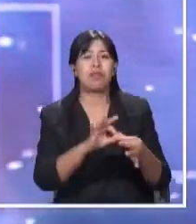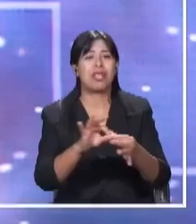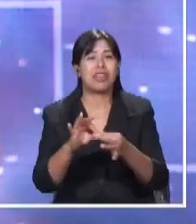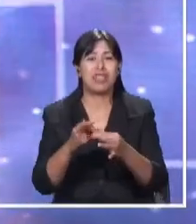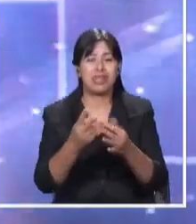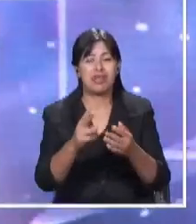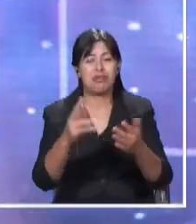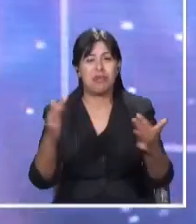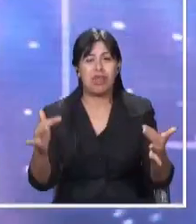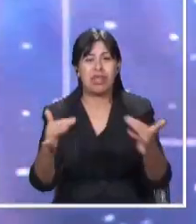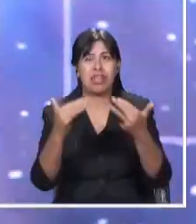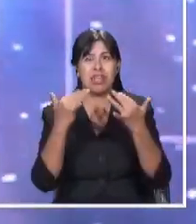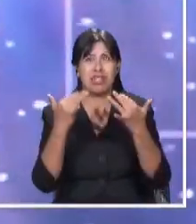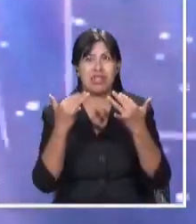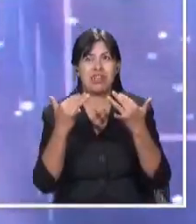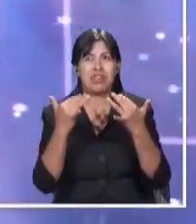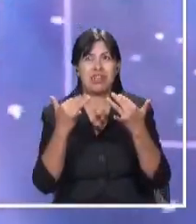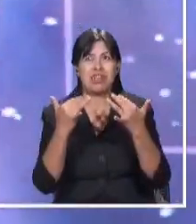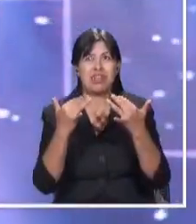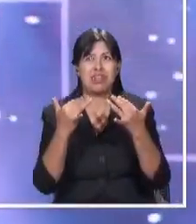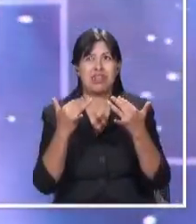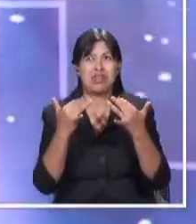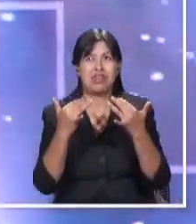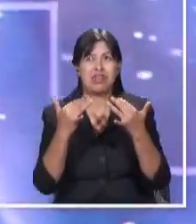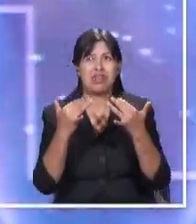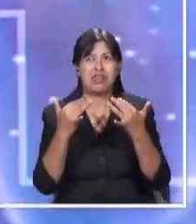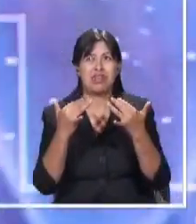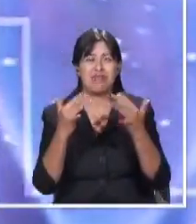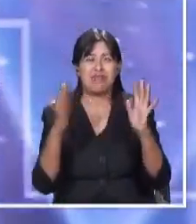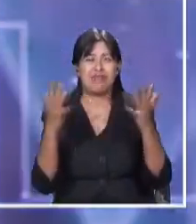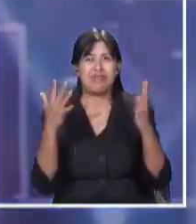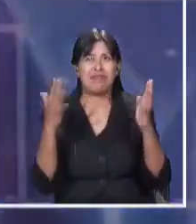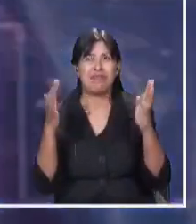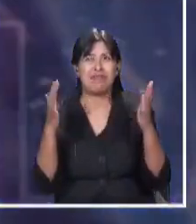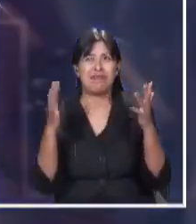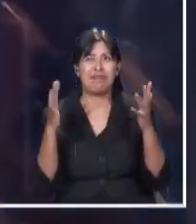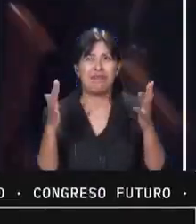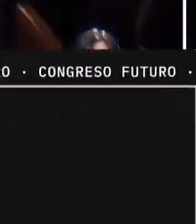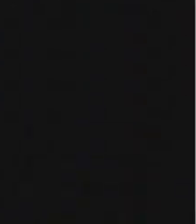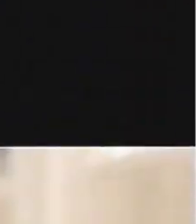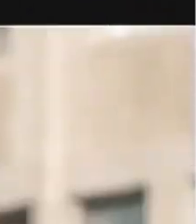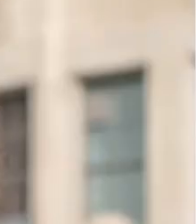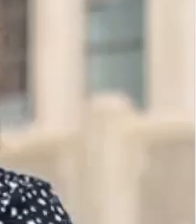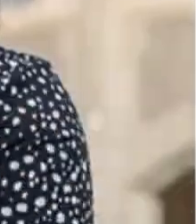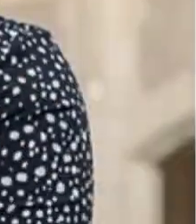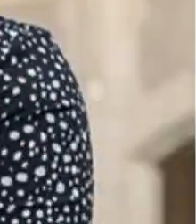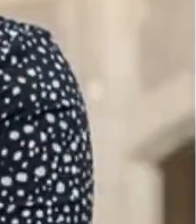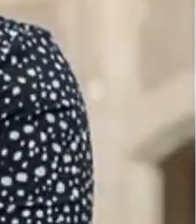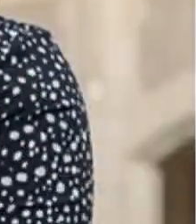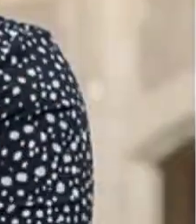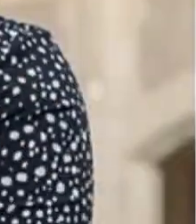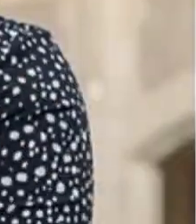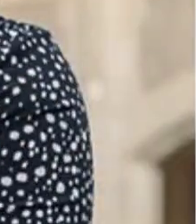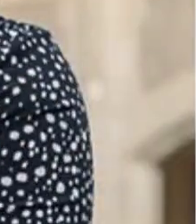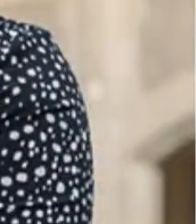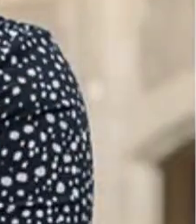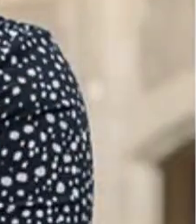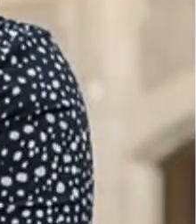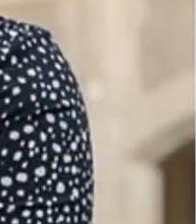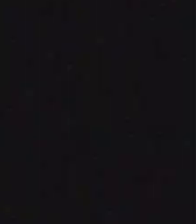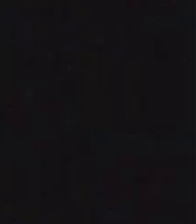por su atención. Thank you.